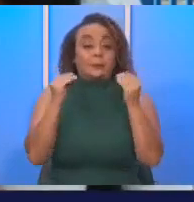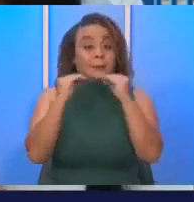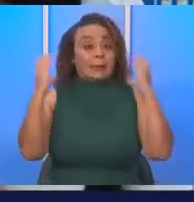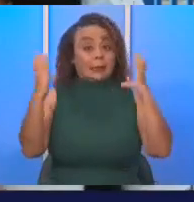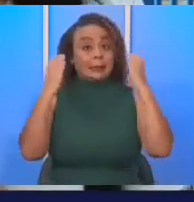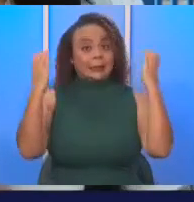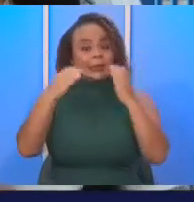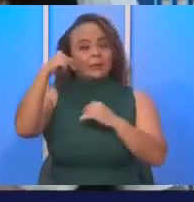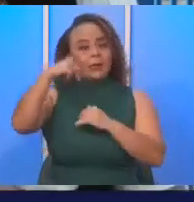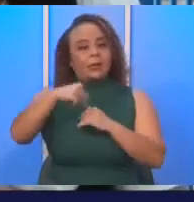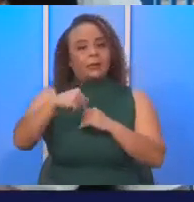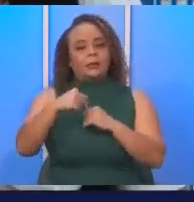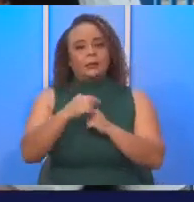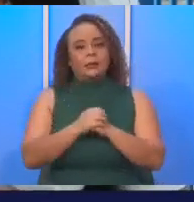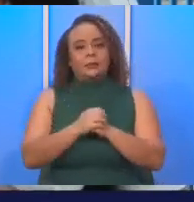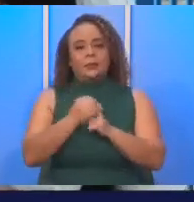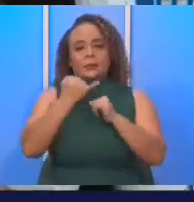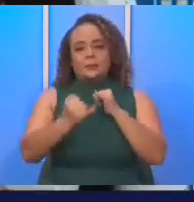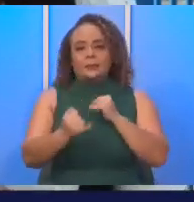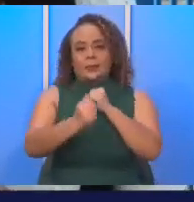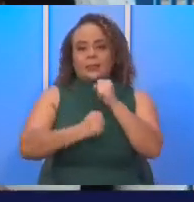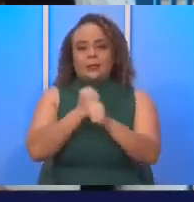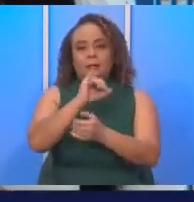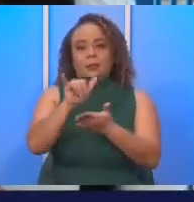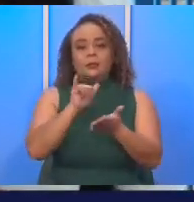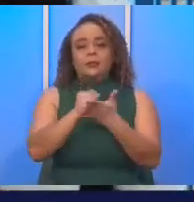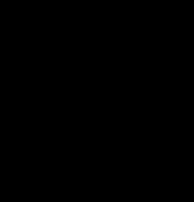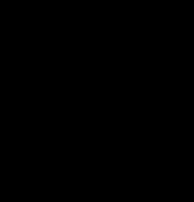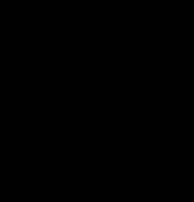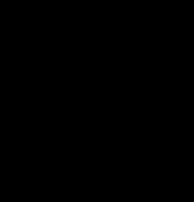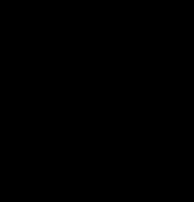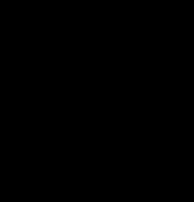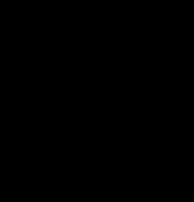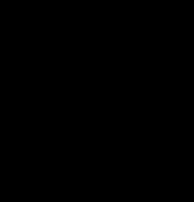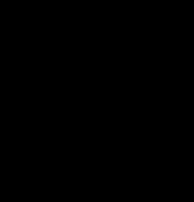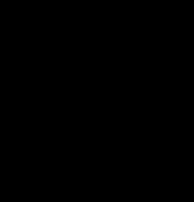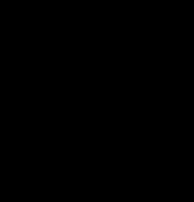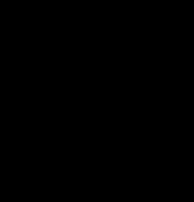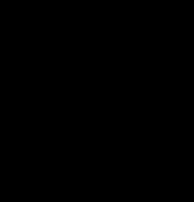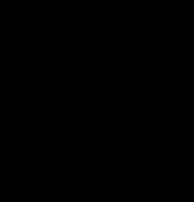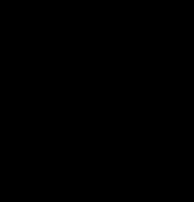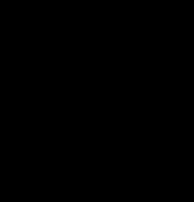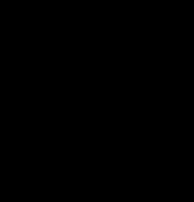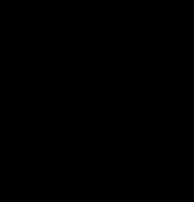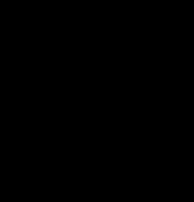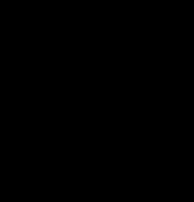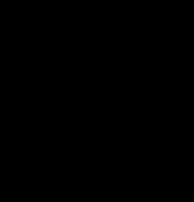celebra en este fin de año en San José. Gracias, Mónica Matarrita, por todo el detalle.